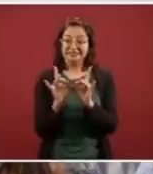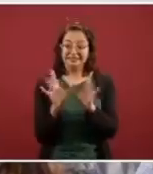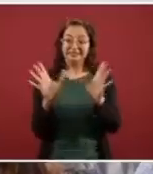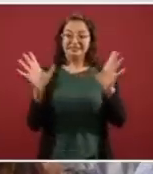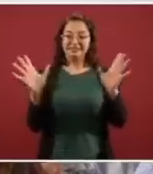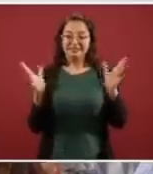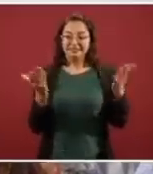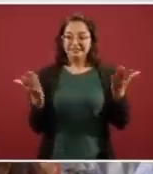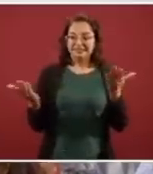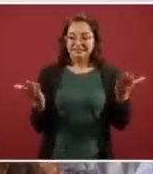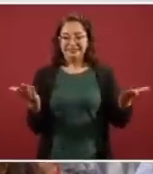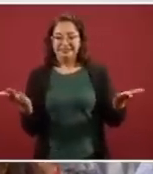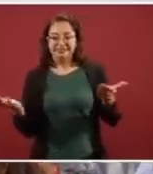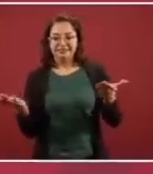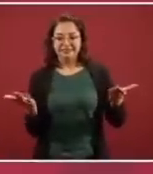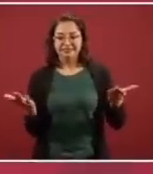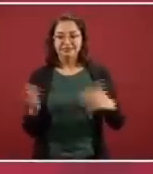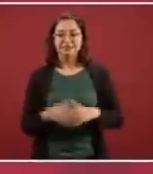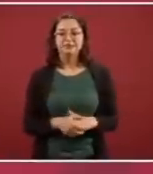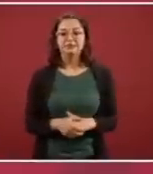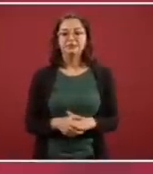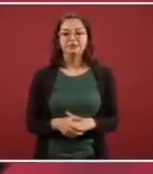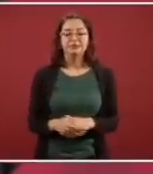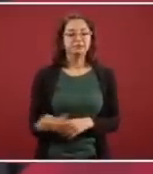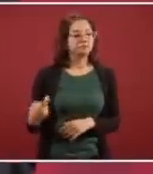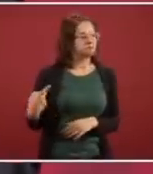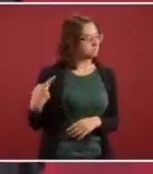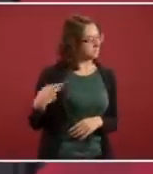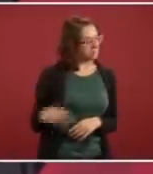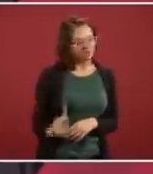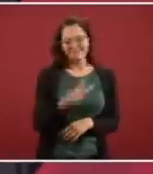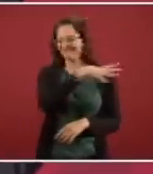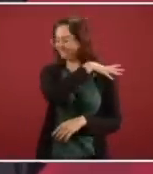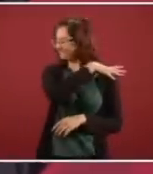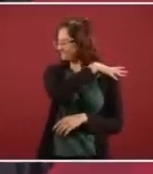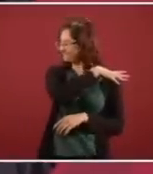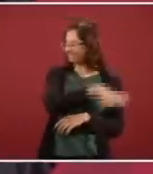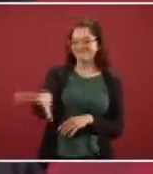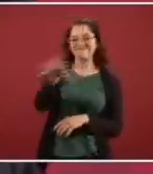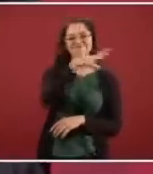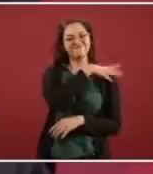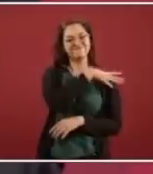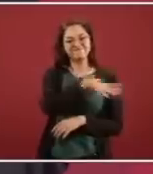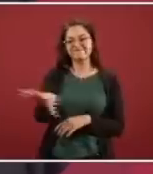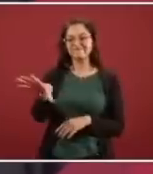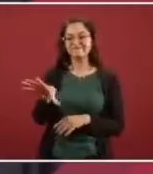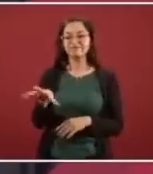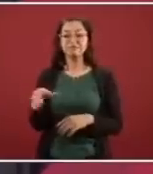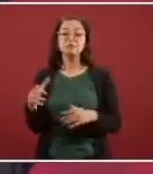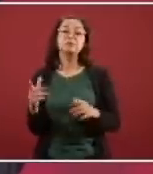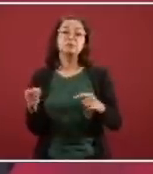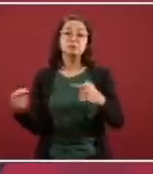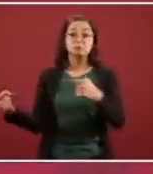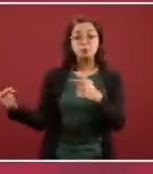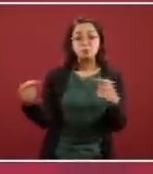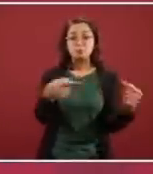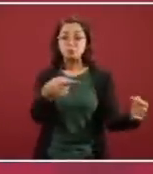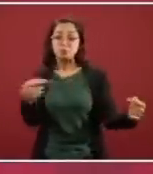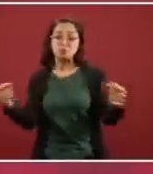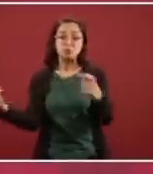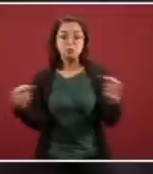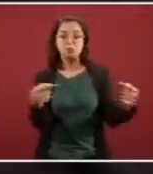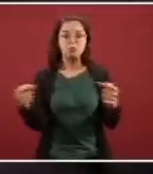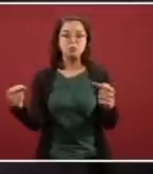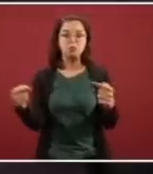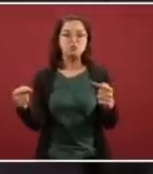especial, y lo reprobable es que estas diferencias